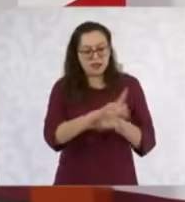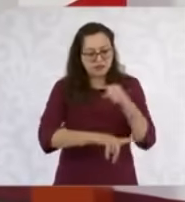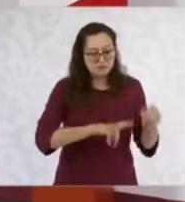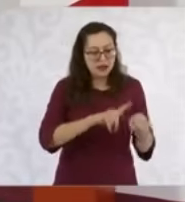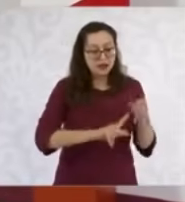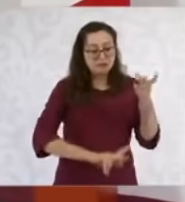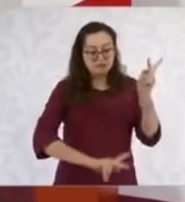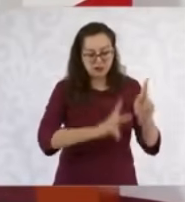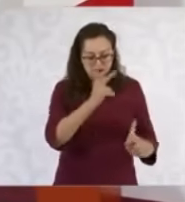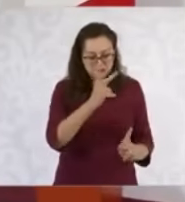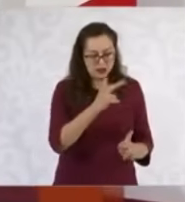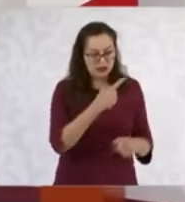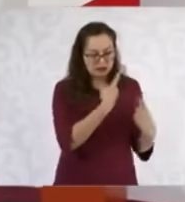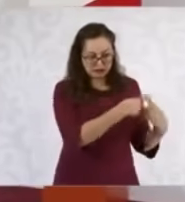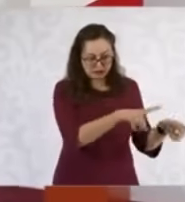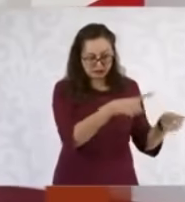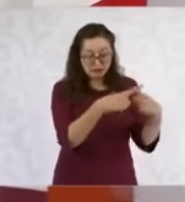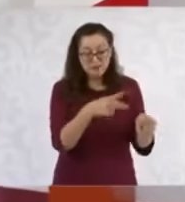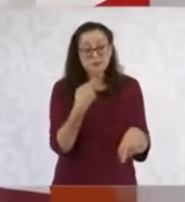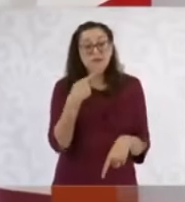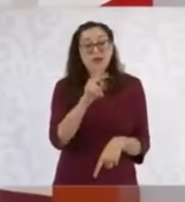sino genética.